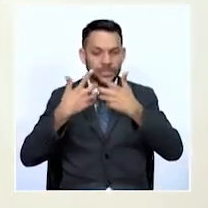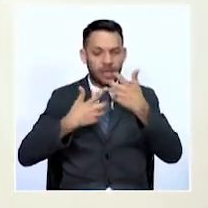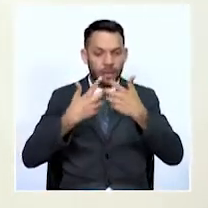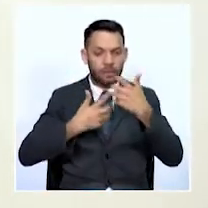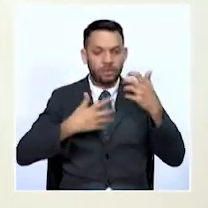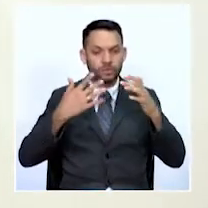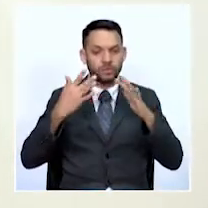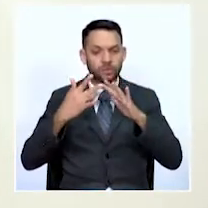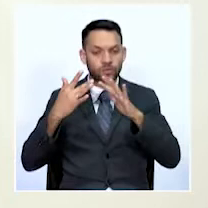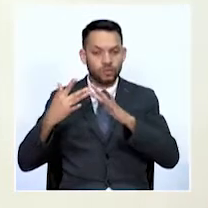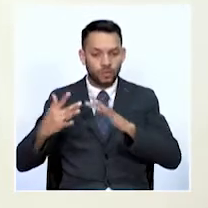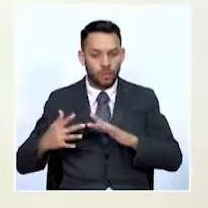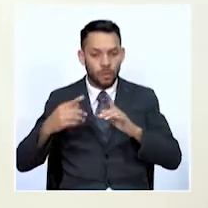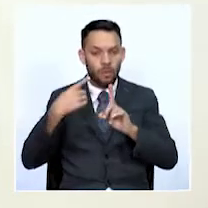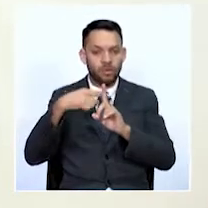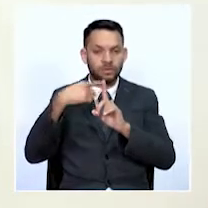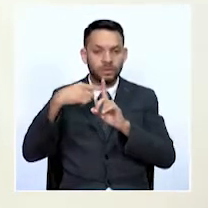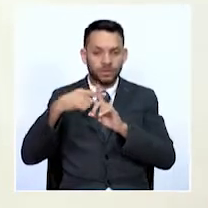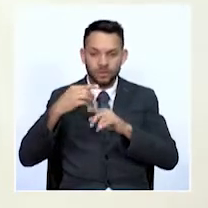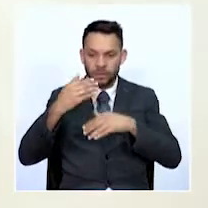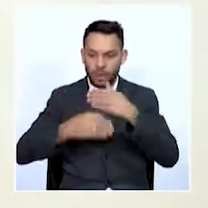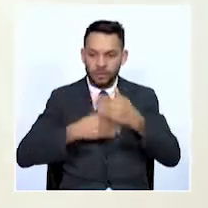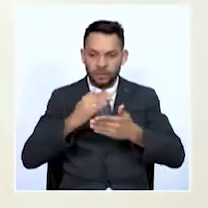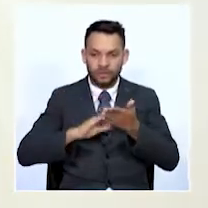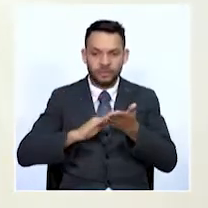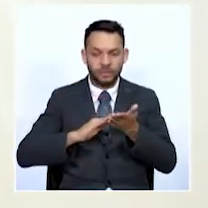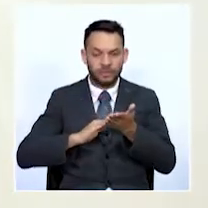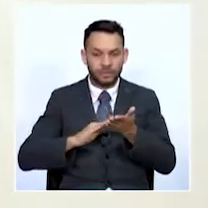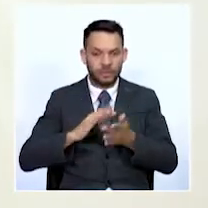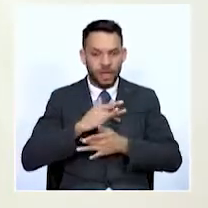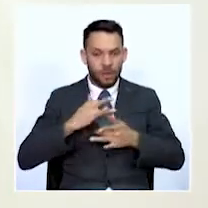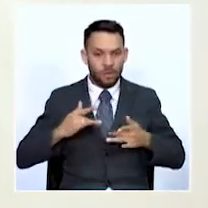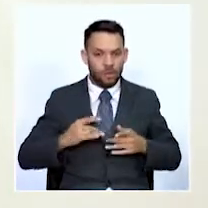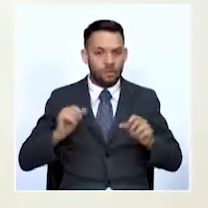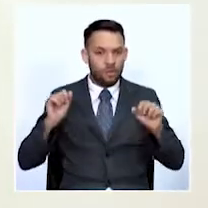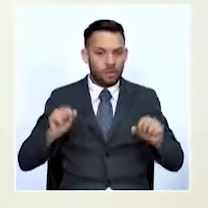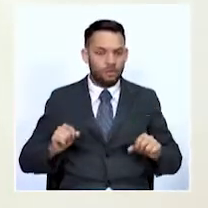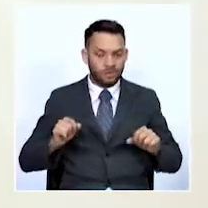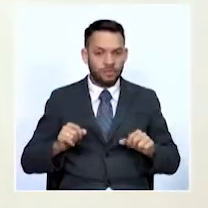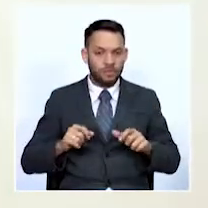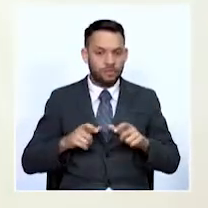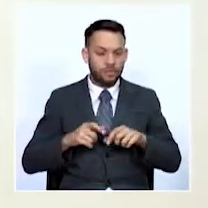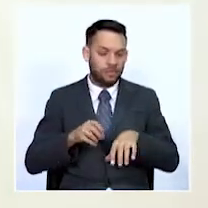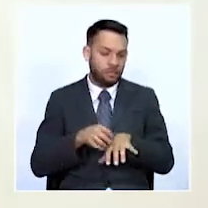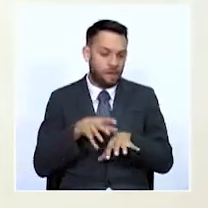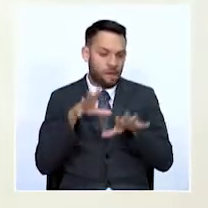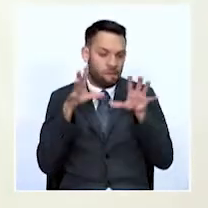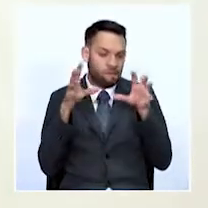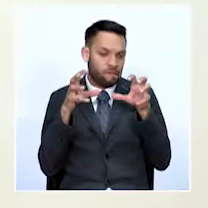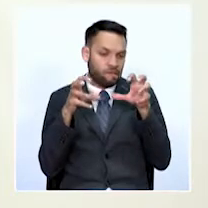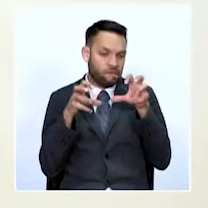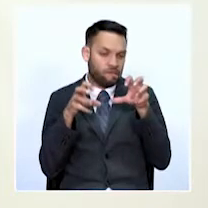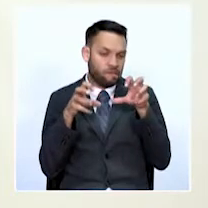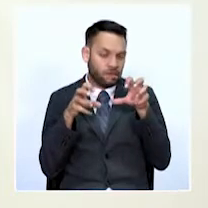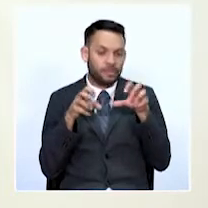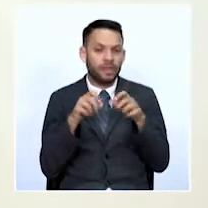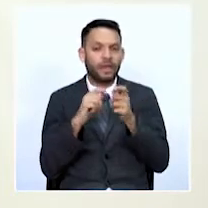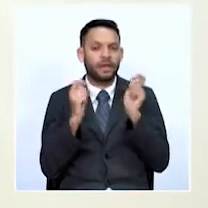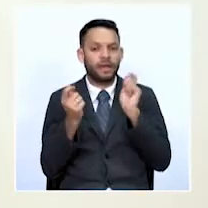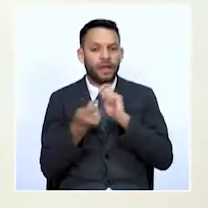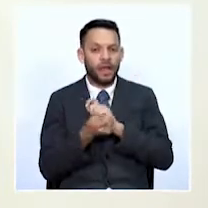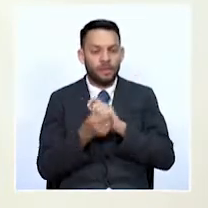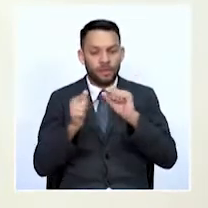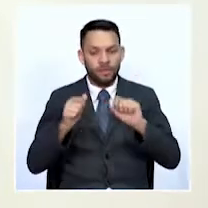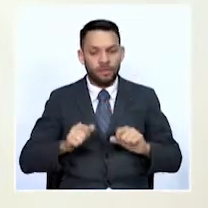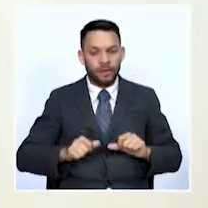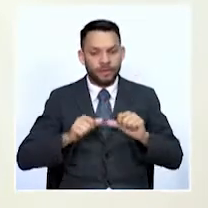positiva a este proceso, y el proceso degenerativo que va en aumento pues pueda por lo menos